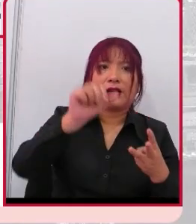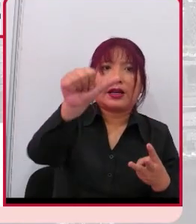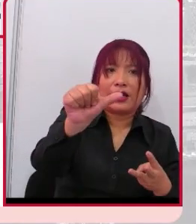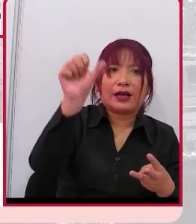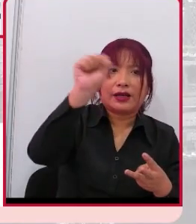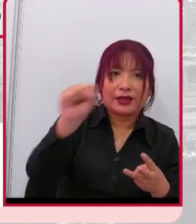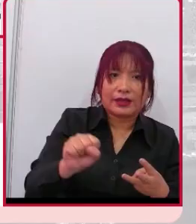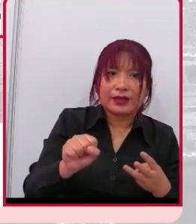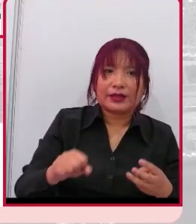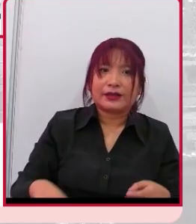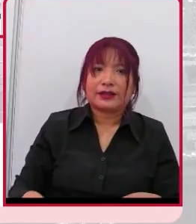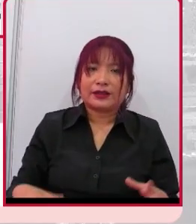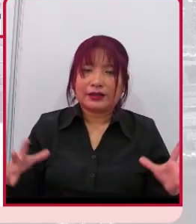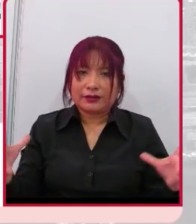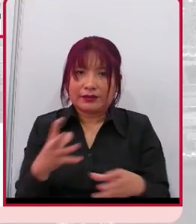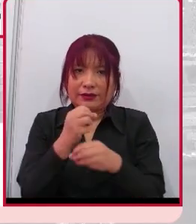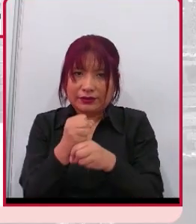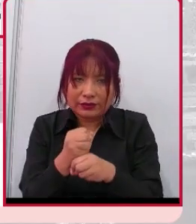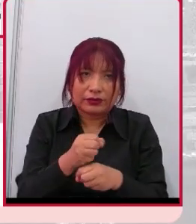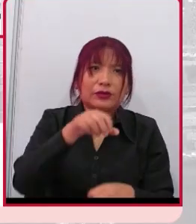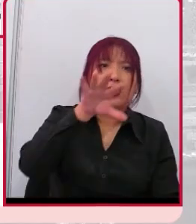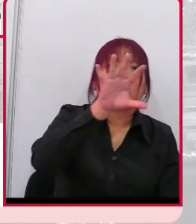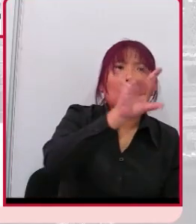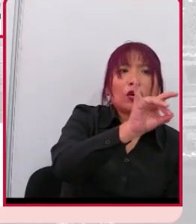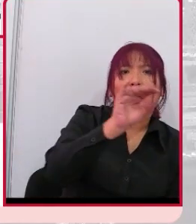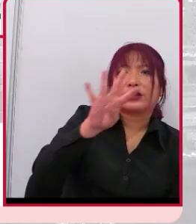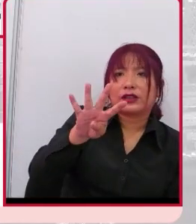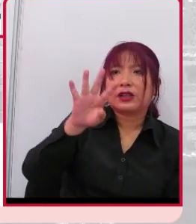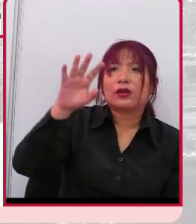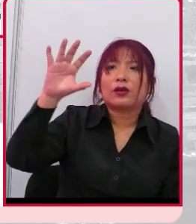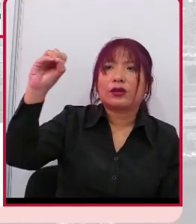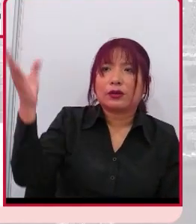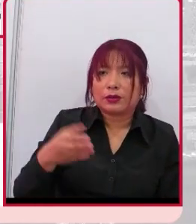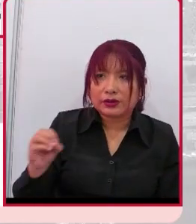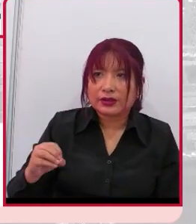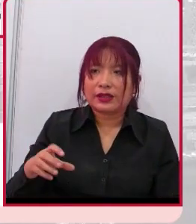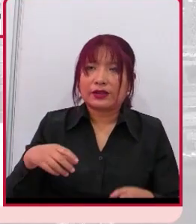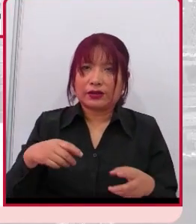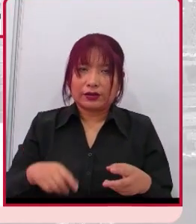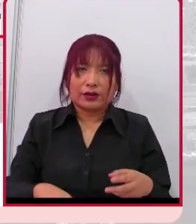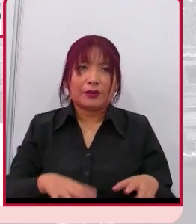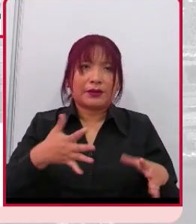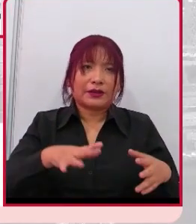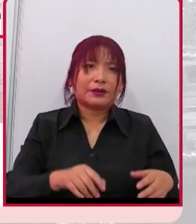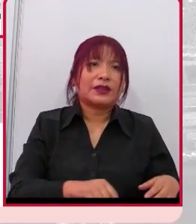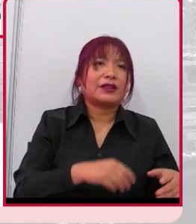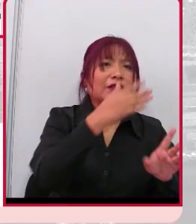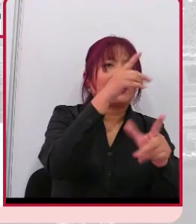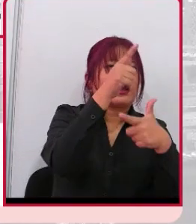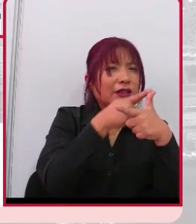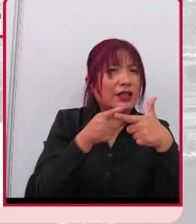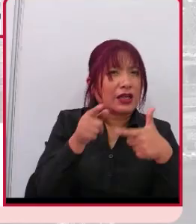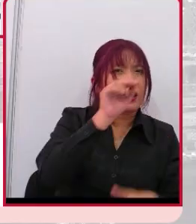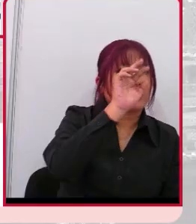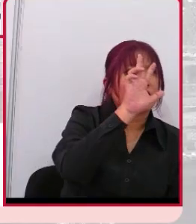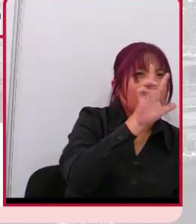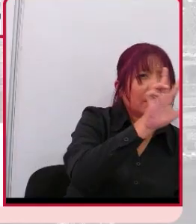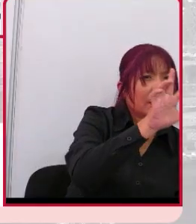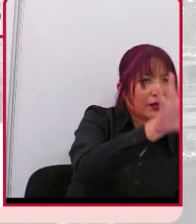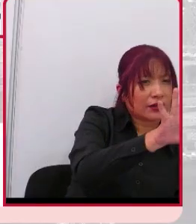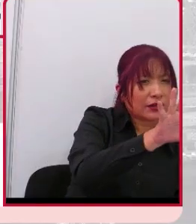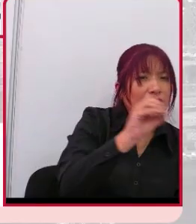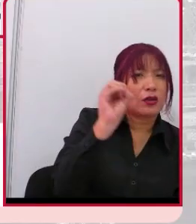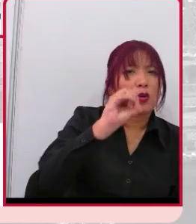recuperación cercana al 84%, entre 5 y 8, la media era alrededor de 80%